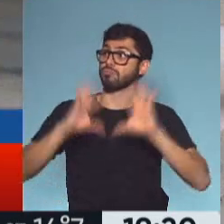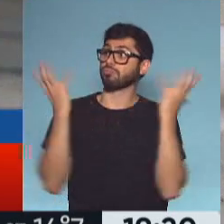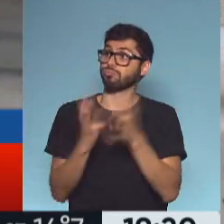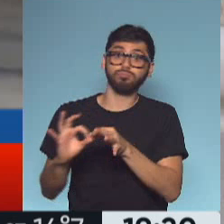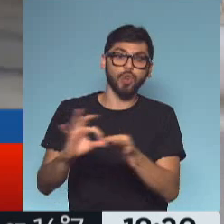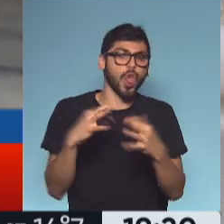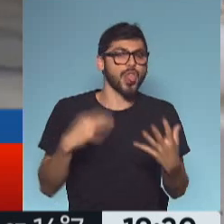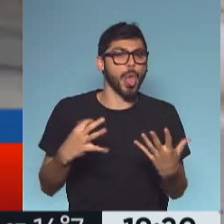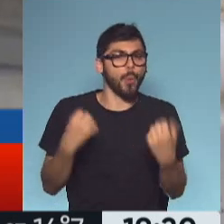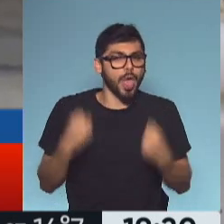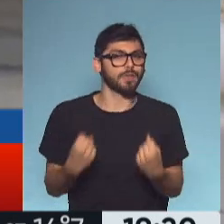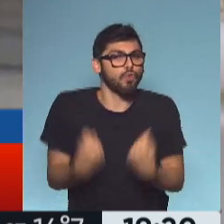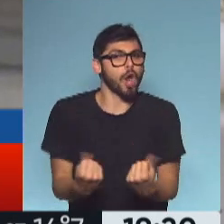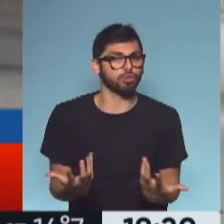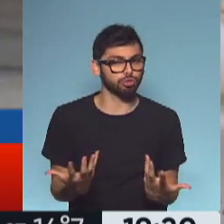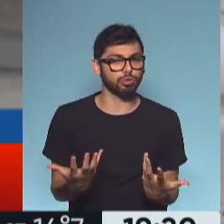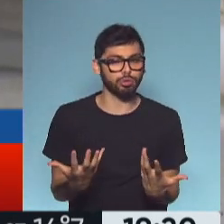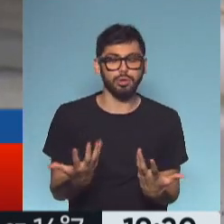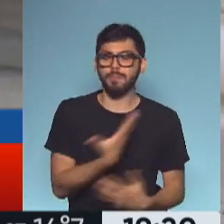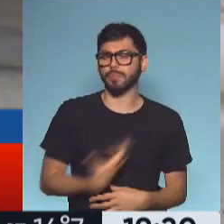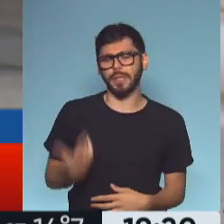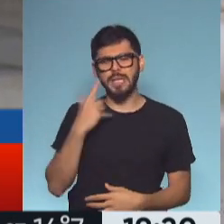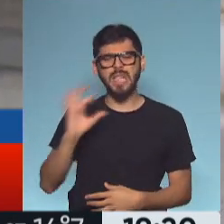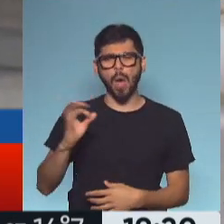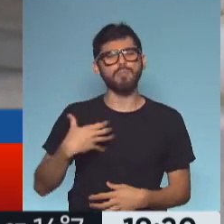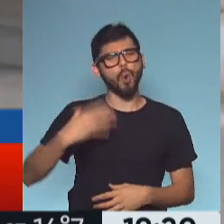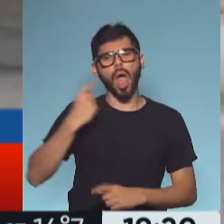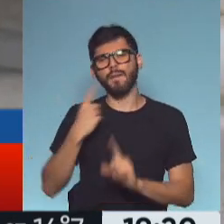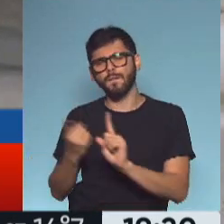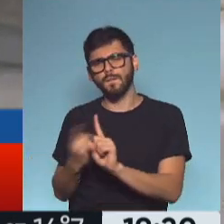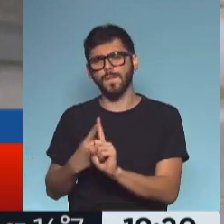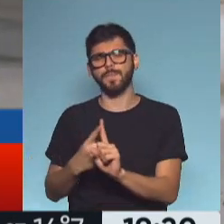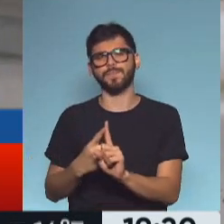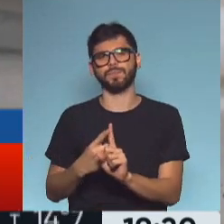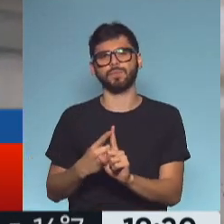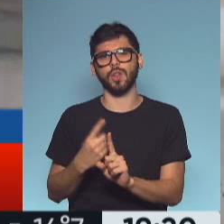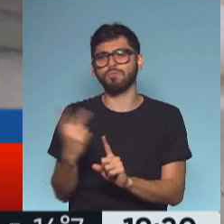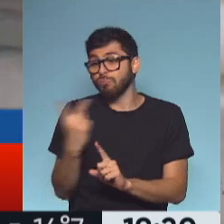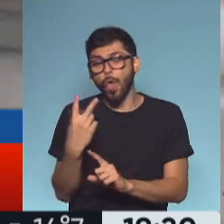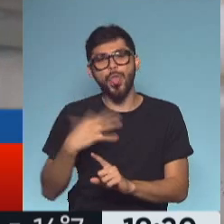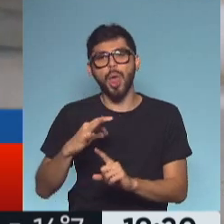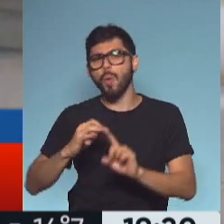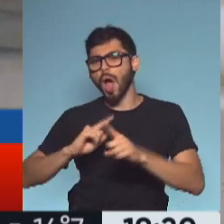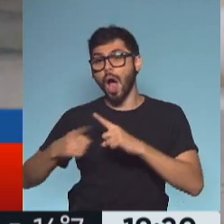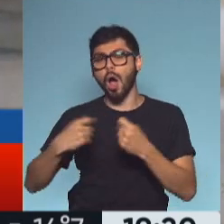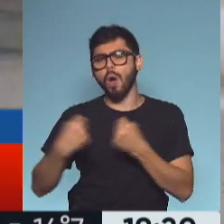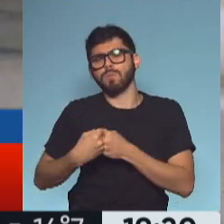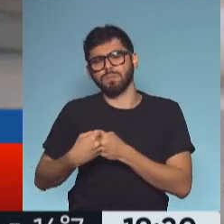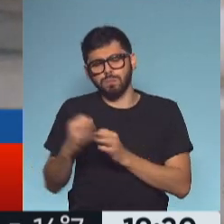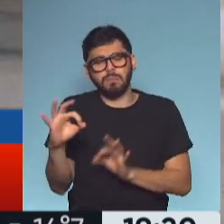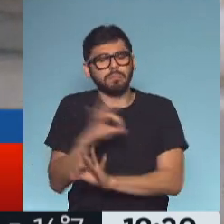El presidente sabe bien, porque lo hemos hablado muchas veces, que nosotros debemos consolidar un acuerdo estratégico entre Argentina y